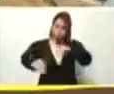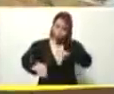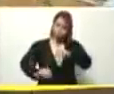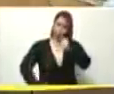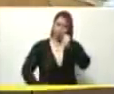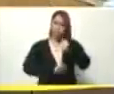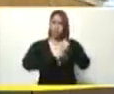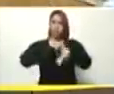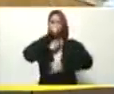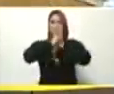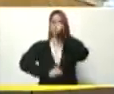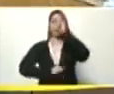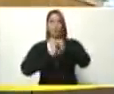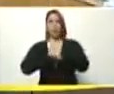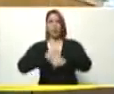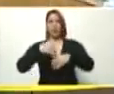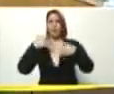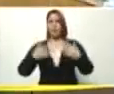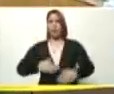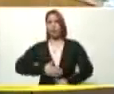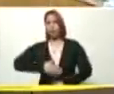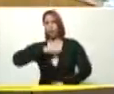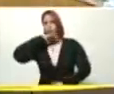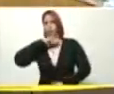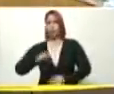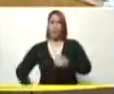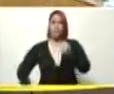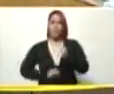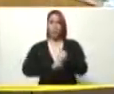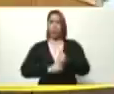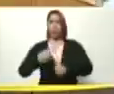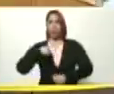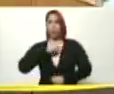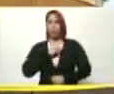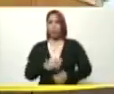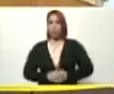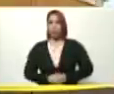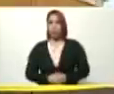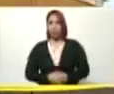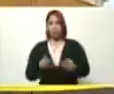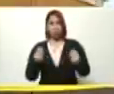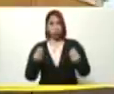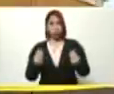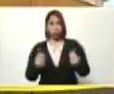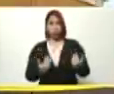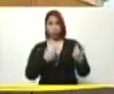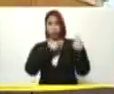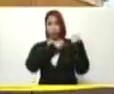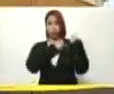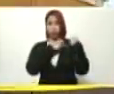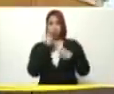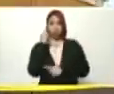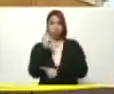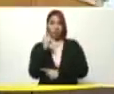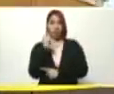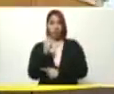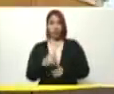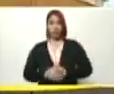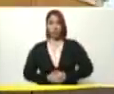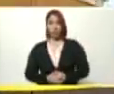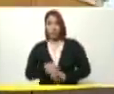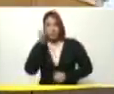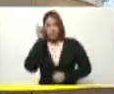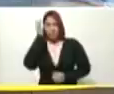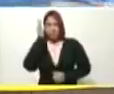que bastante nos apoyan en muchas tareas de la